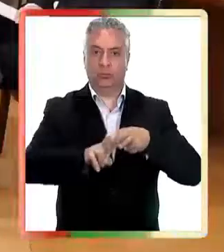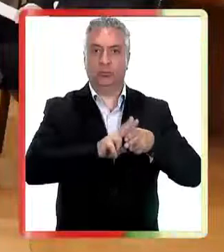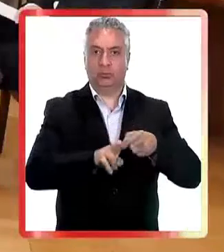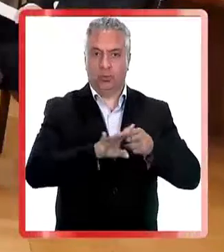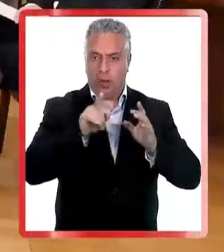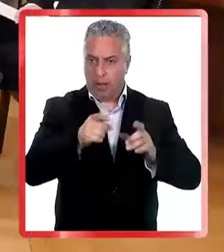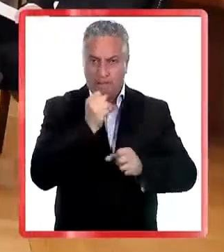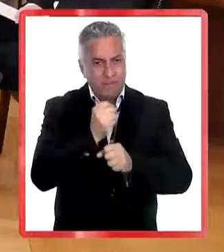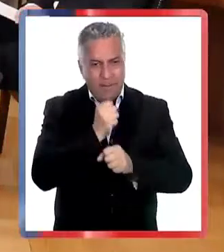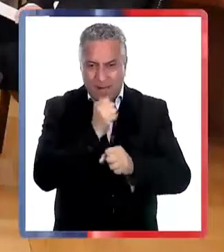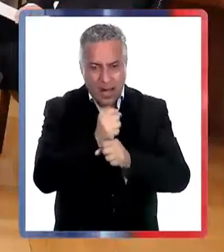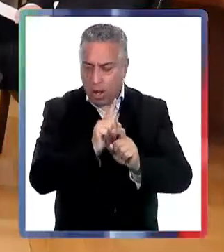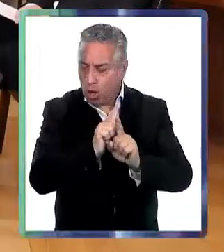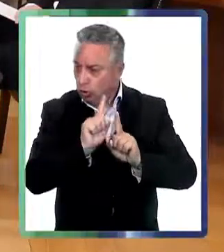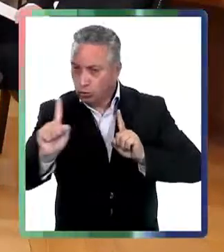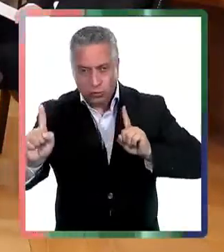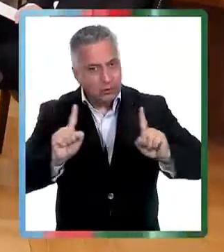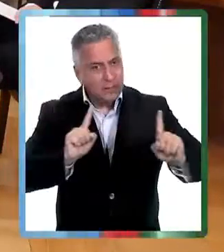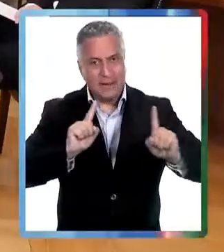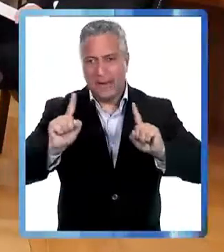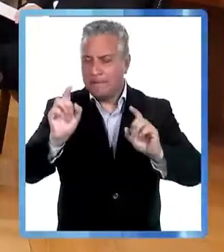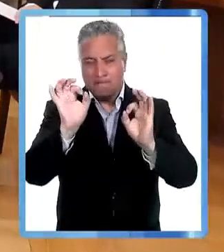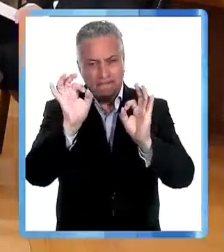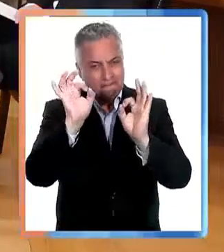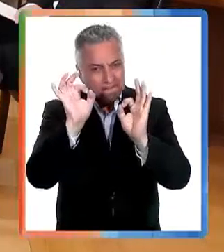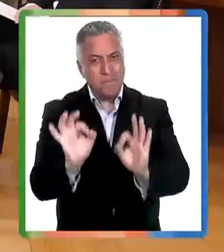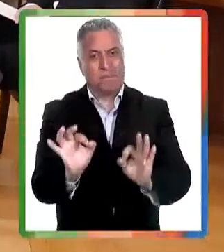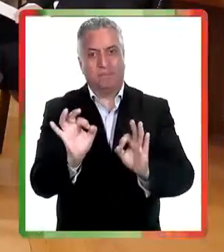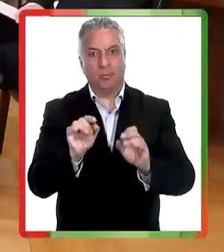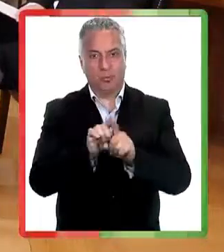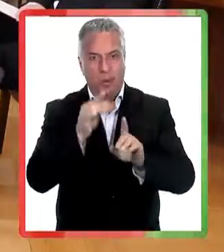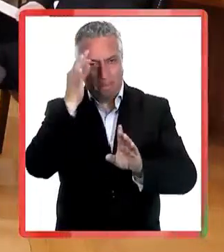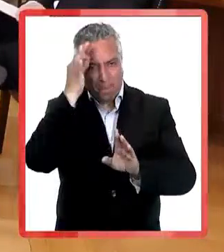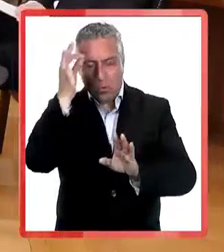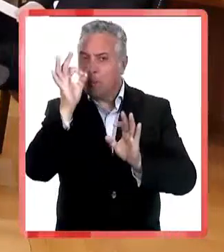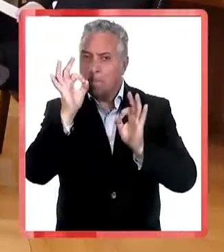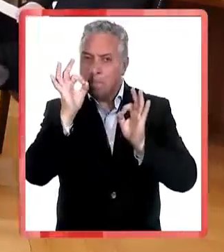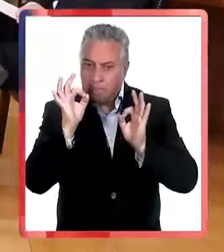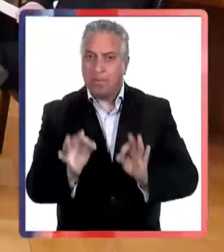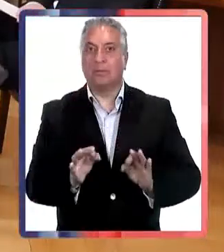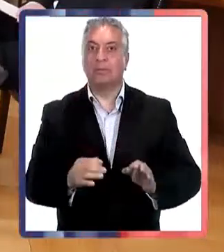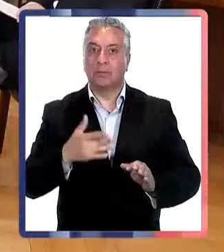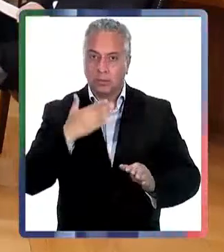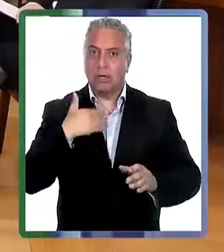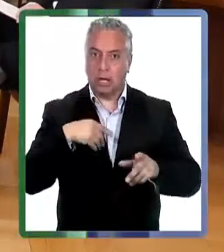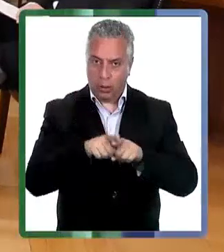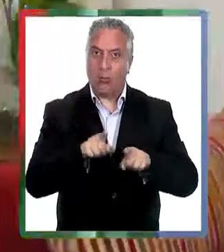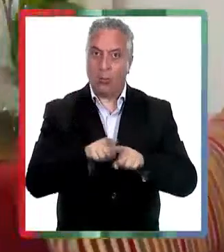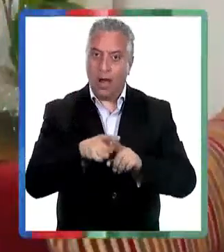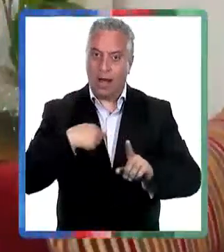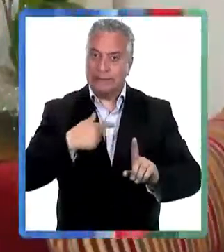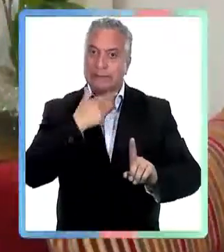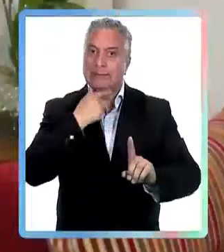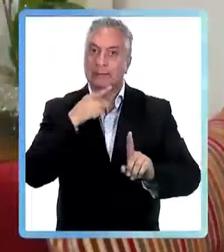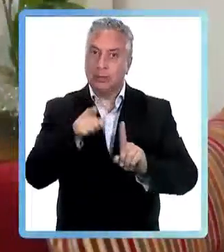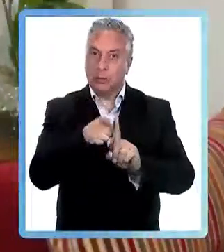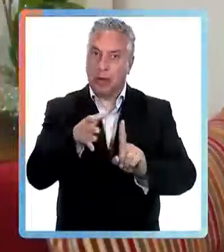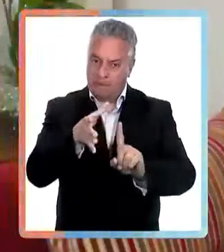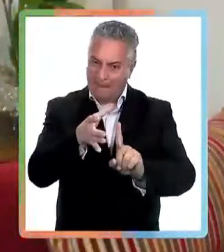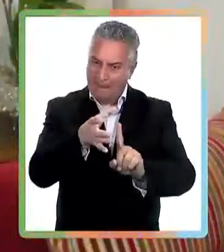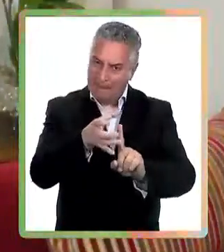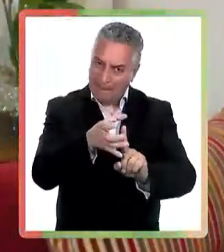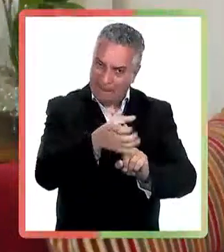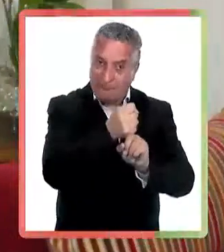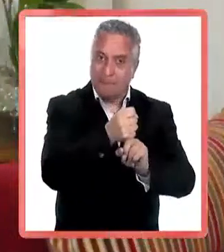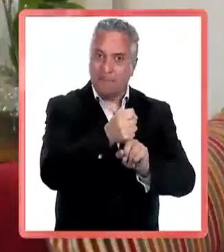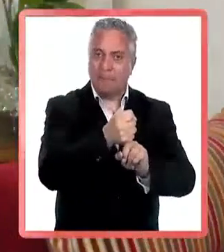operen muy coordinadamente, de manera de hacer esto que yo llamo así coloquialmente esta tenaza, ¿no? Que los apriete